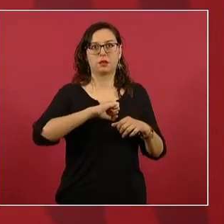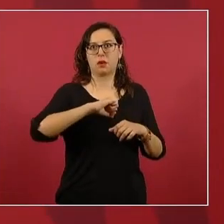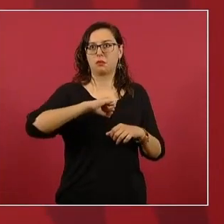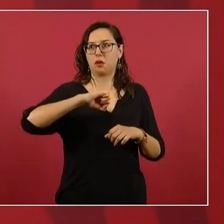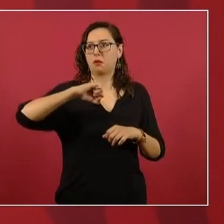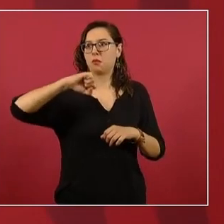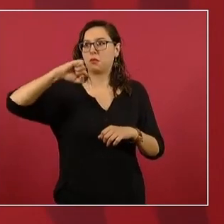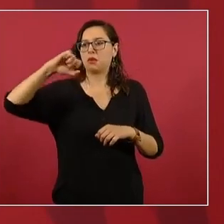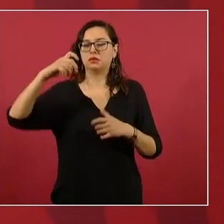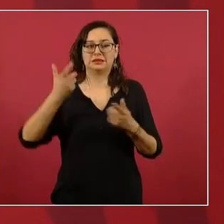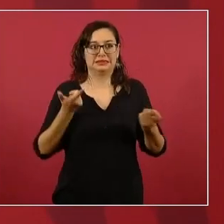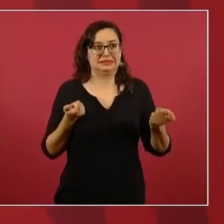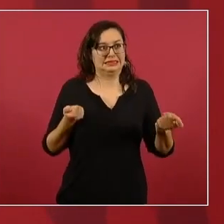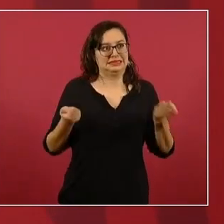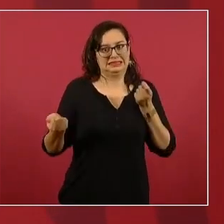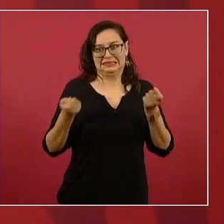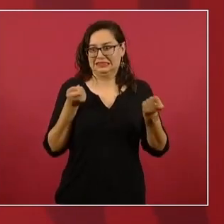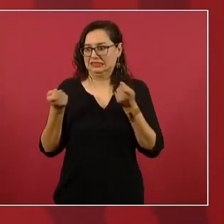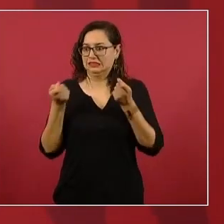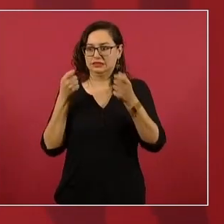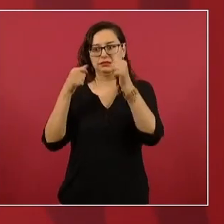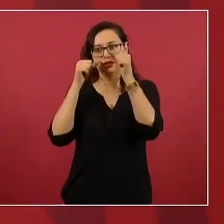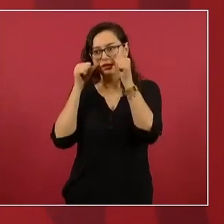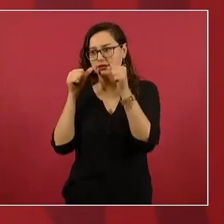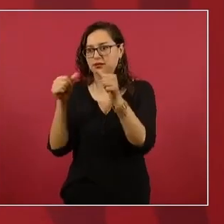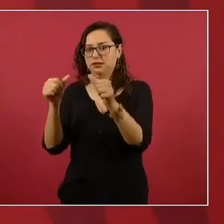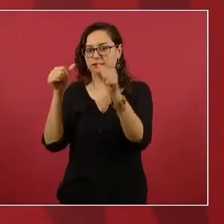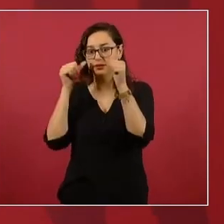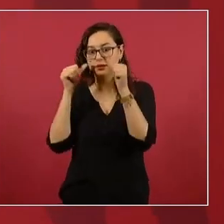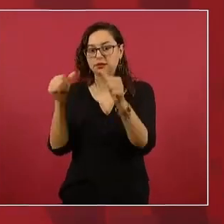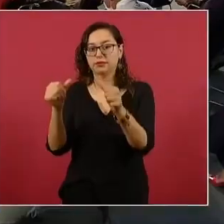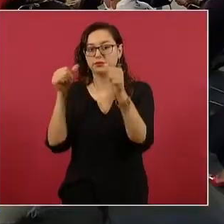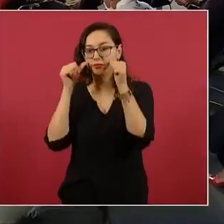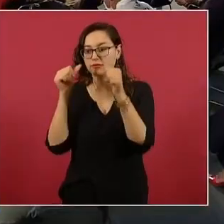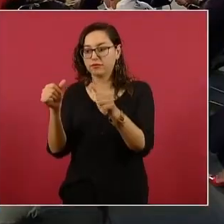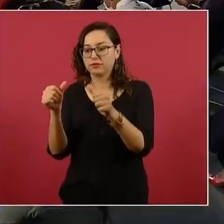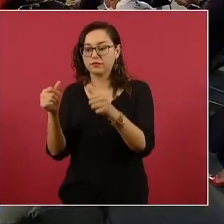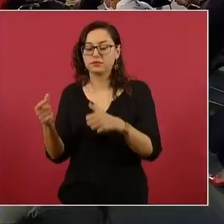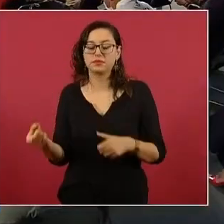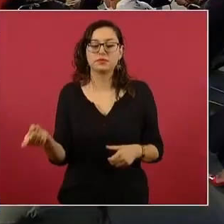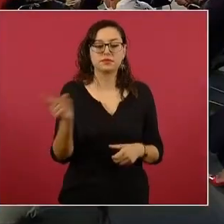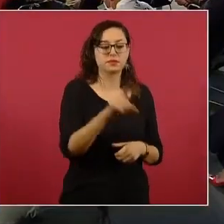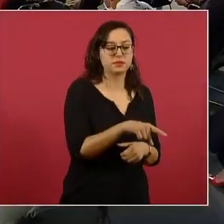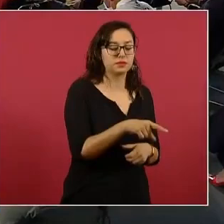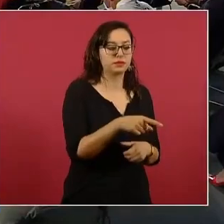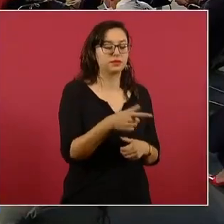el aumento de precios, y lo mejor es incrementar la producción.